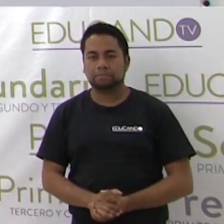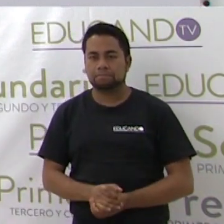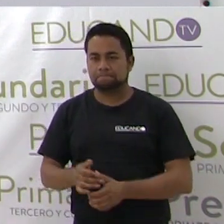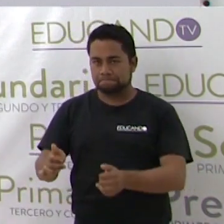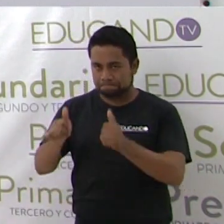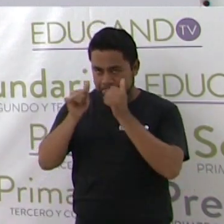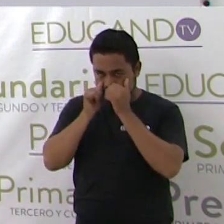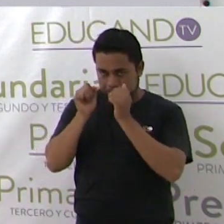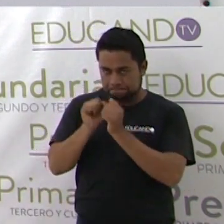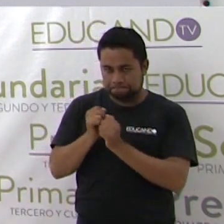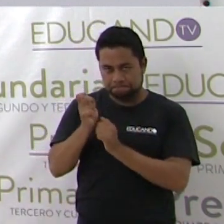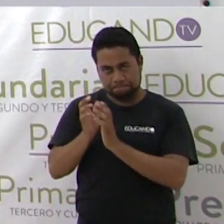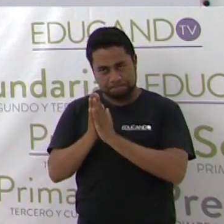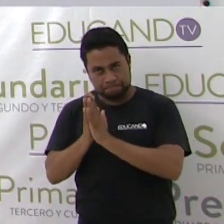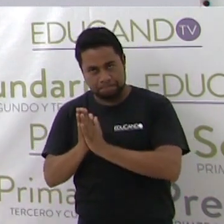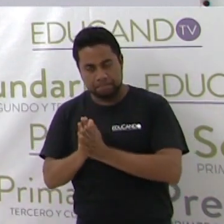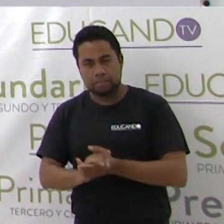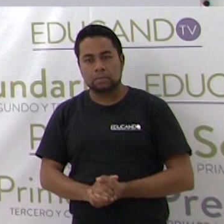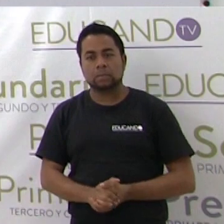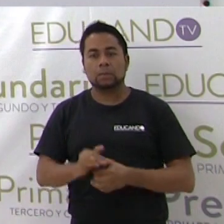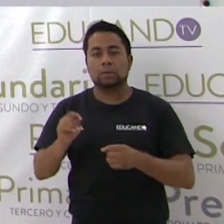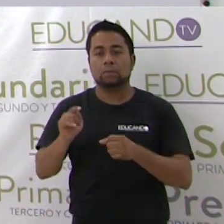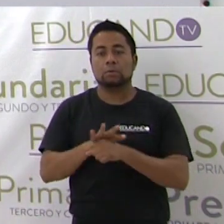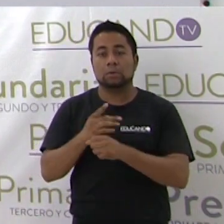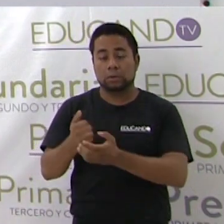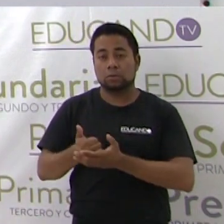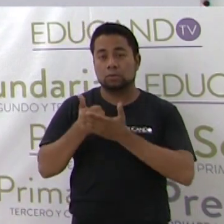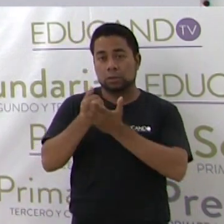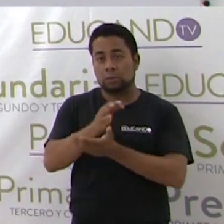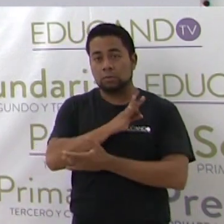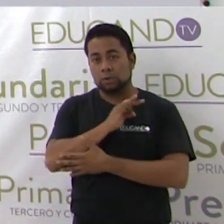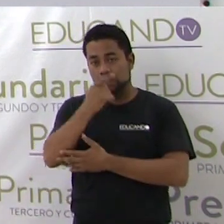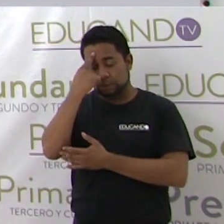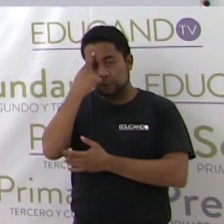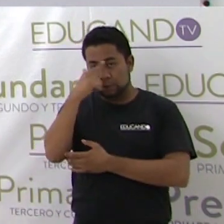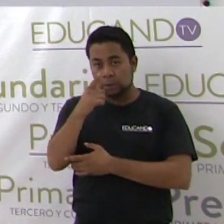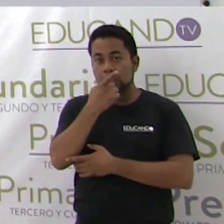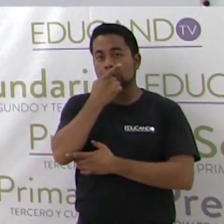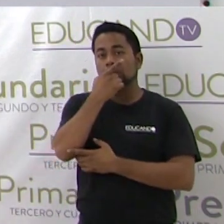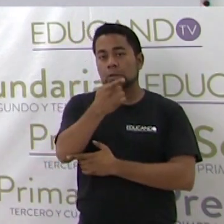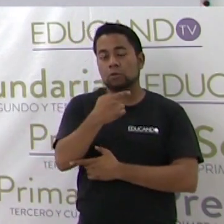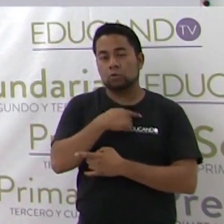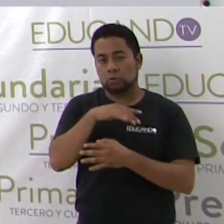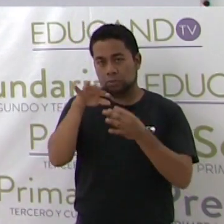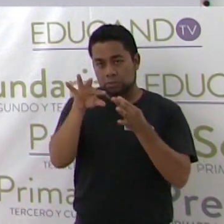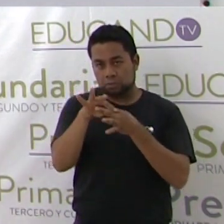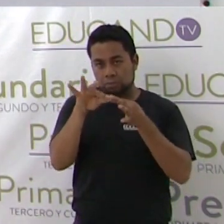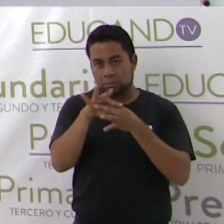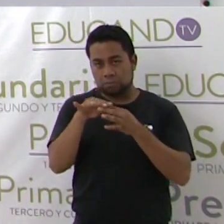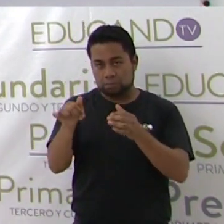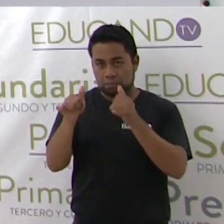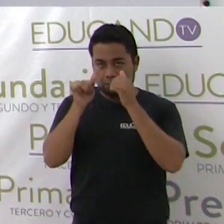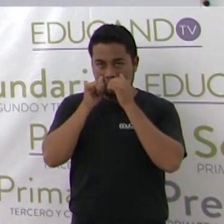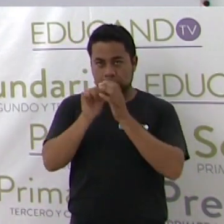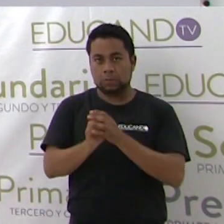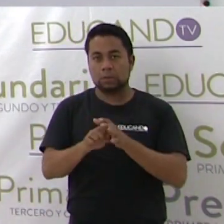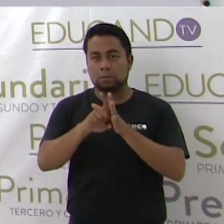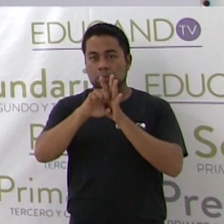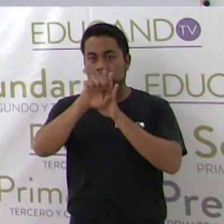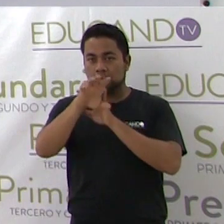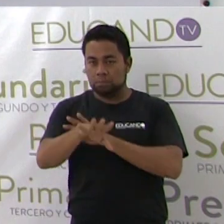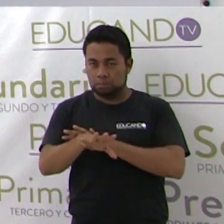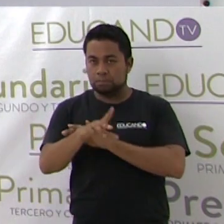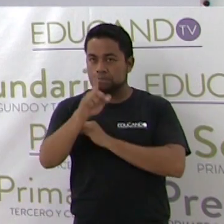Atención con esto, porque nos va a permitir hacer referencia de lo que te voy a explicar a continuación. Si